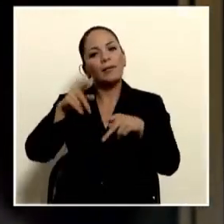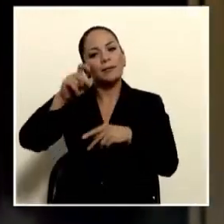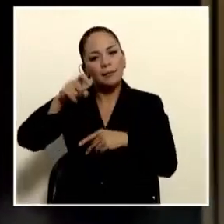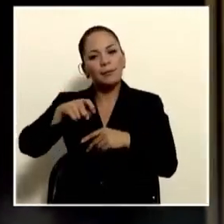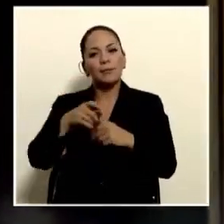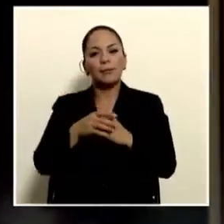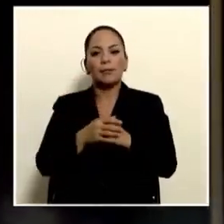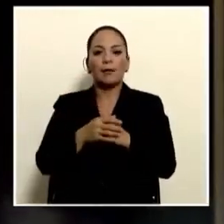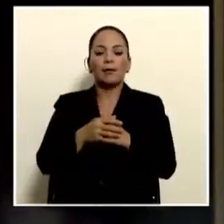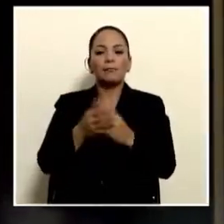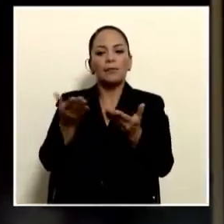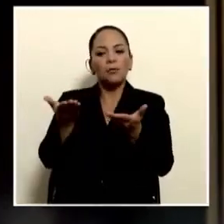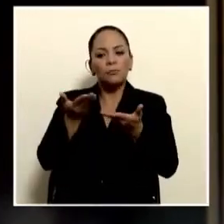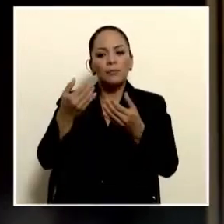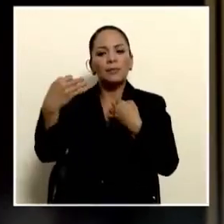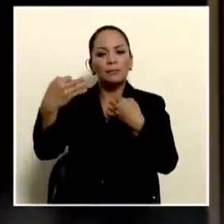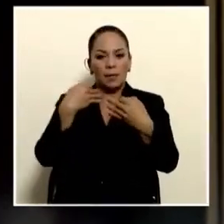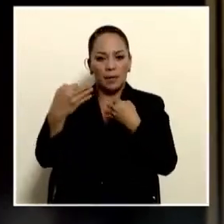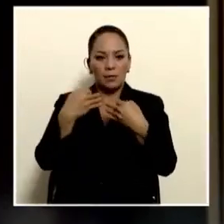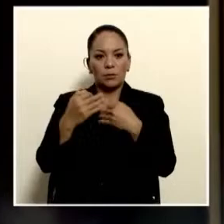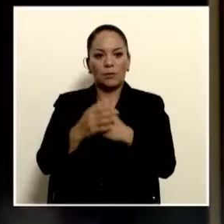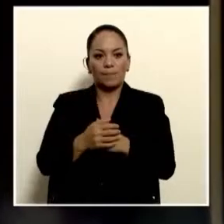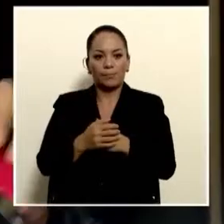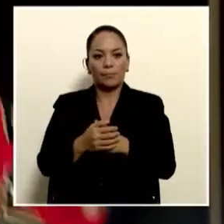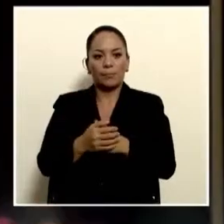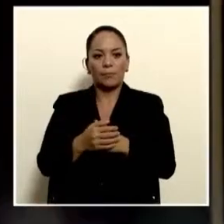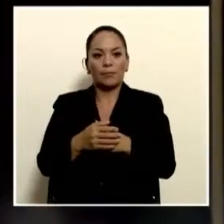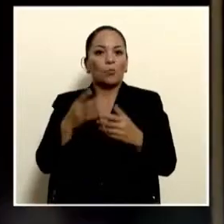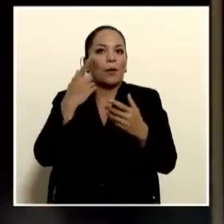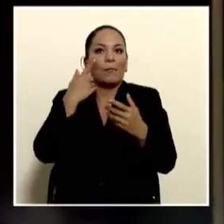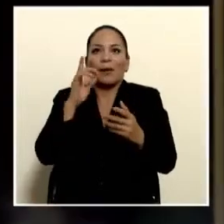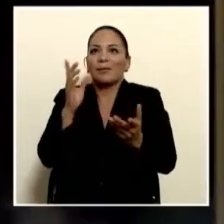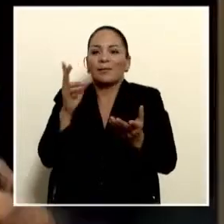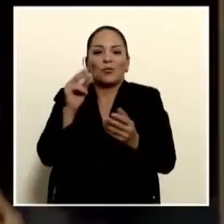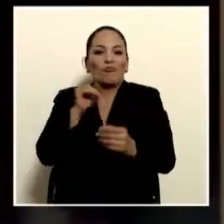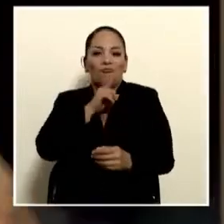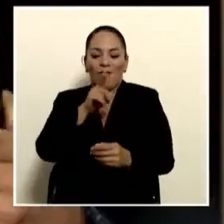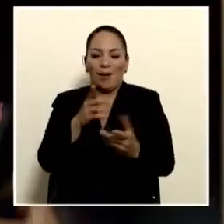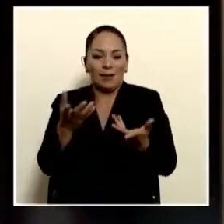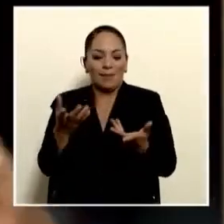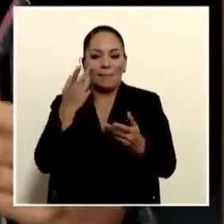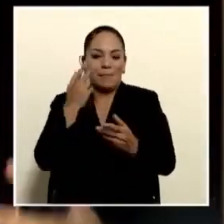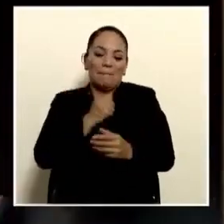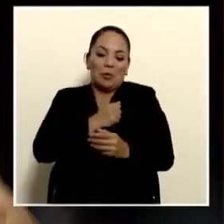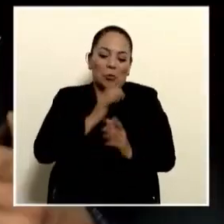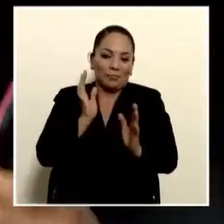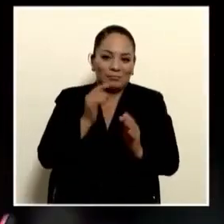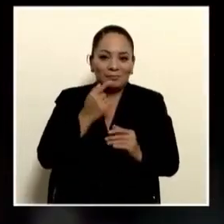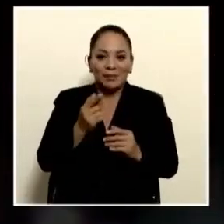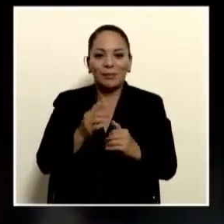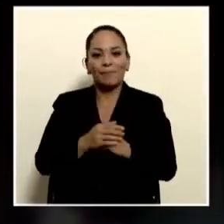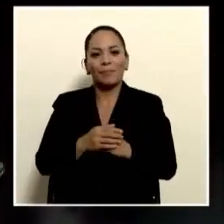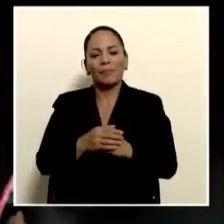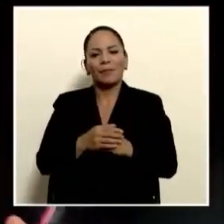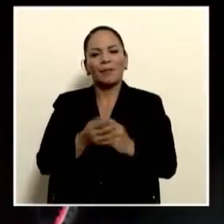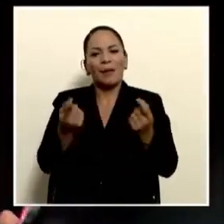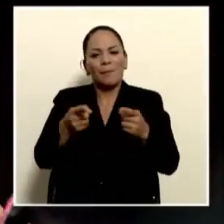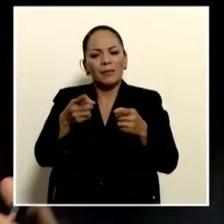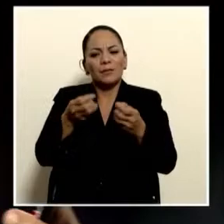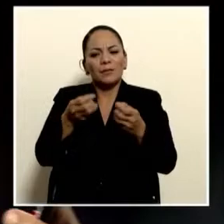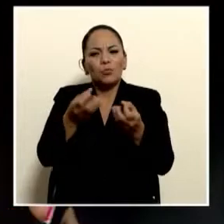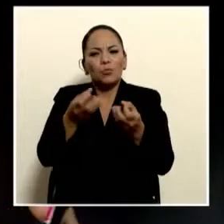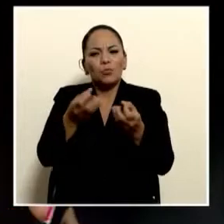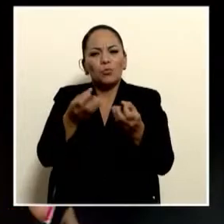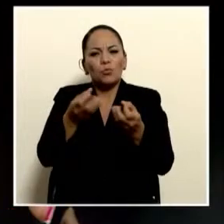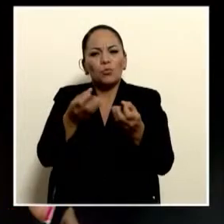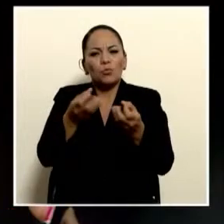don Rodrigo, que nos dé una explicación, porque esto parece surreal, perdón el comentario, que se den tantas cosas y que